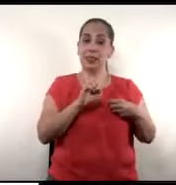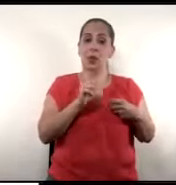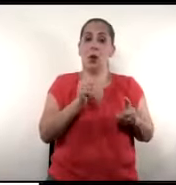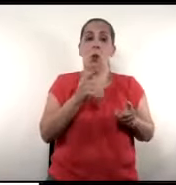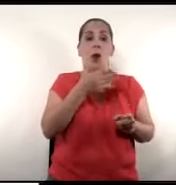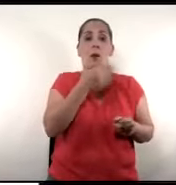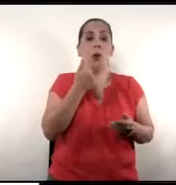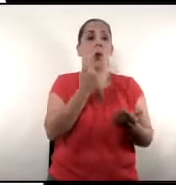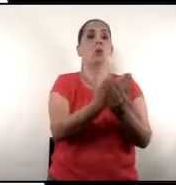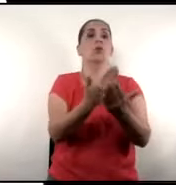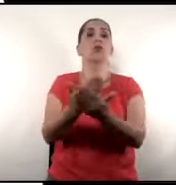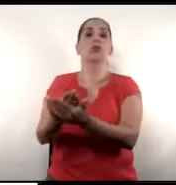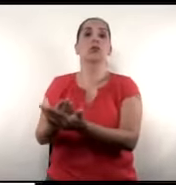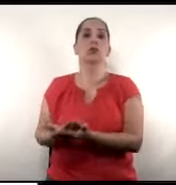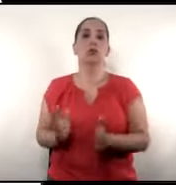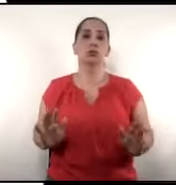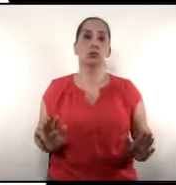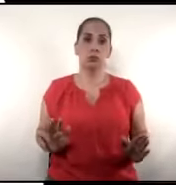postor.